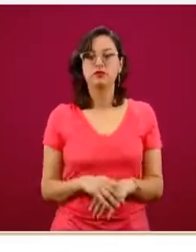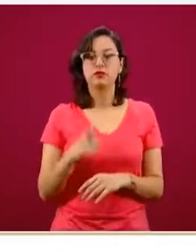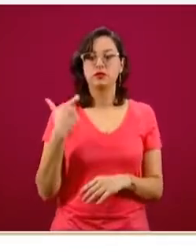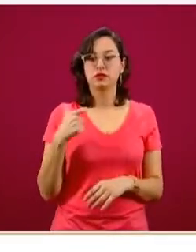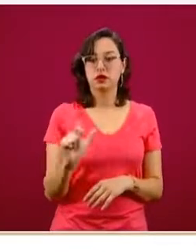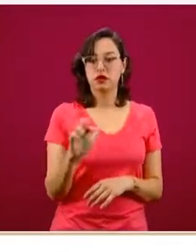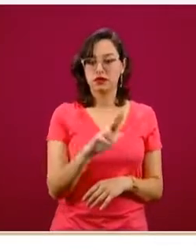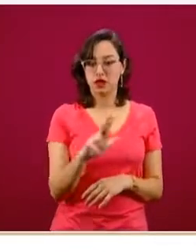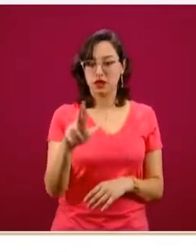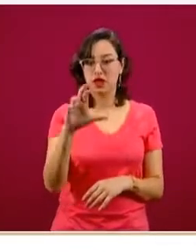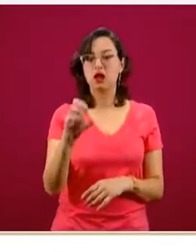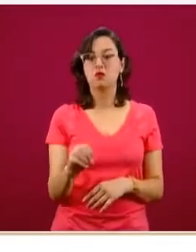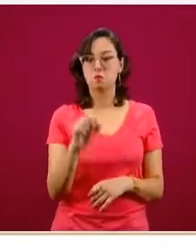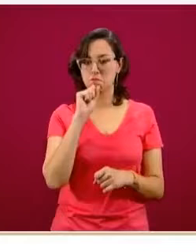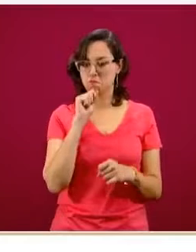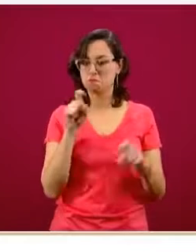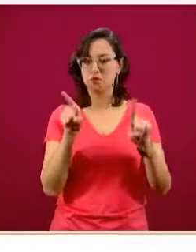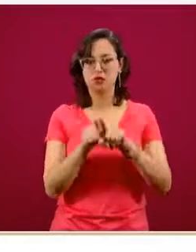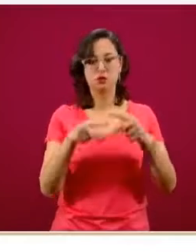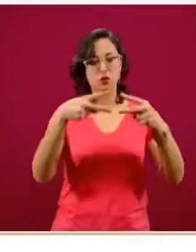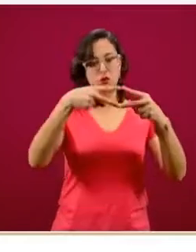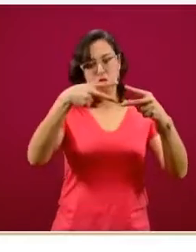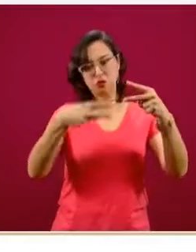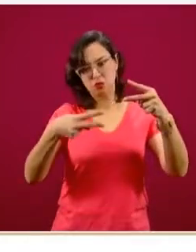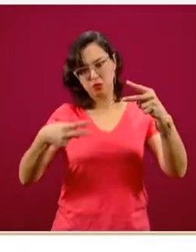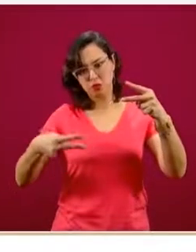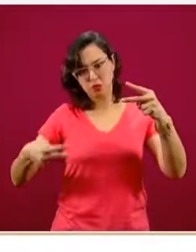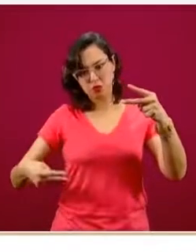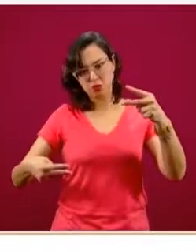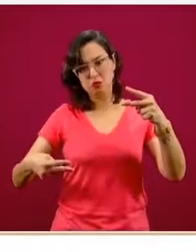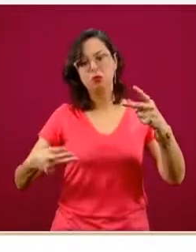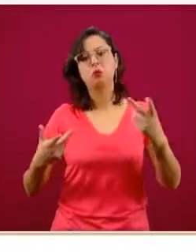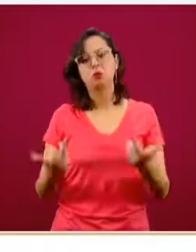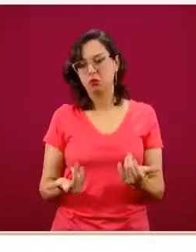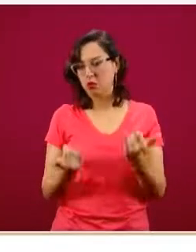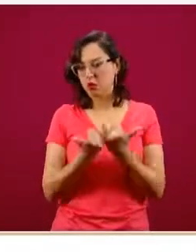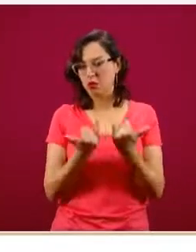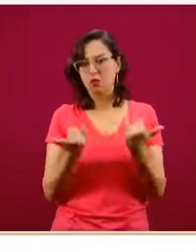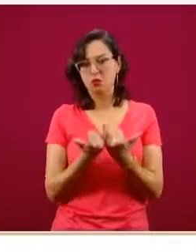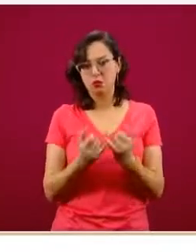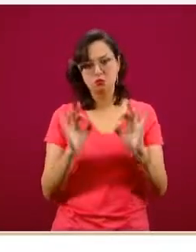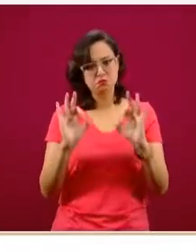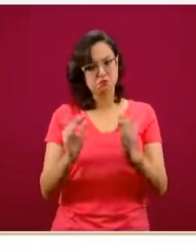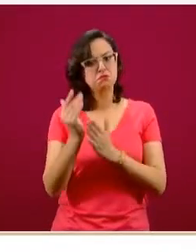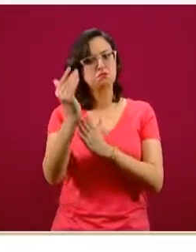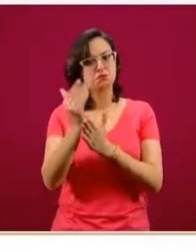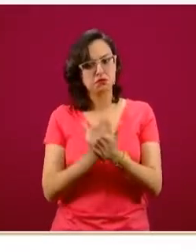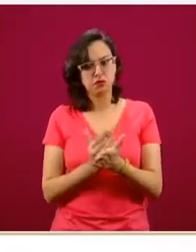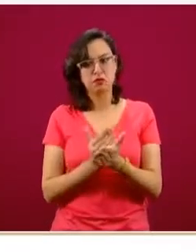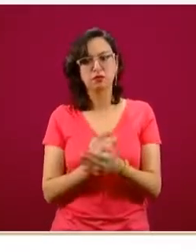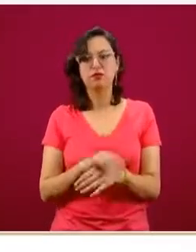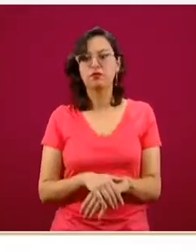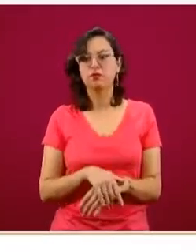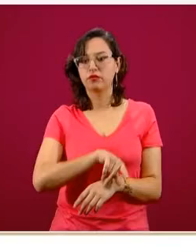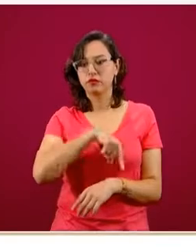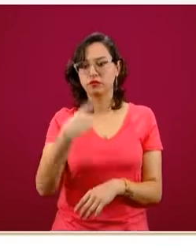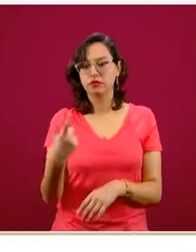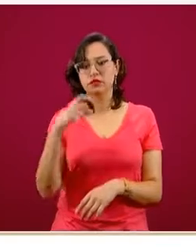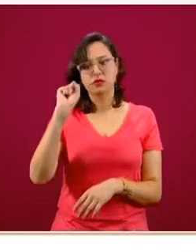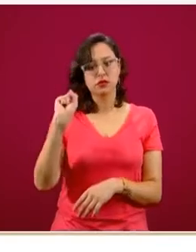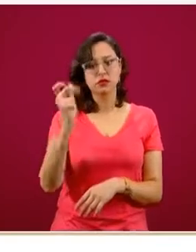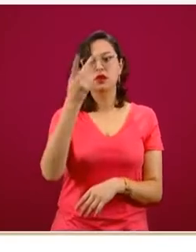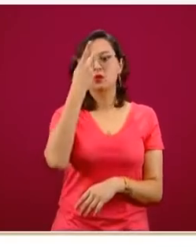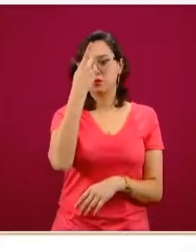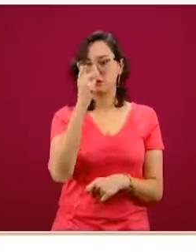Roo, también van las dos líneas bastante de la mano y con buena disminución de la movilidad, al igual que San Luis